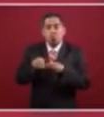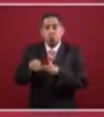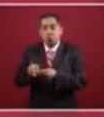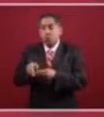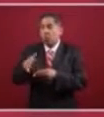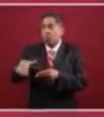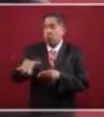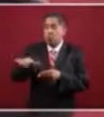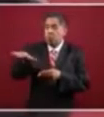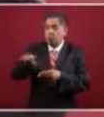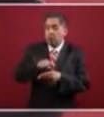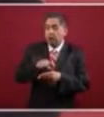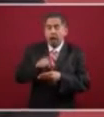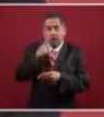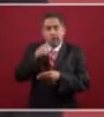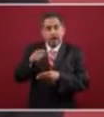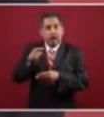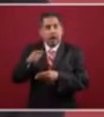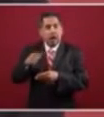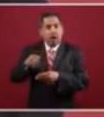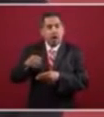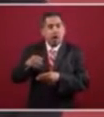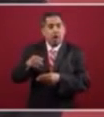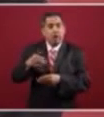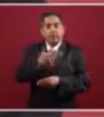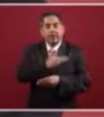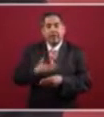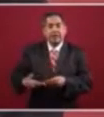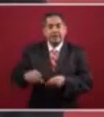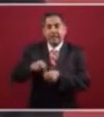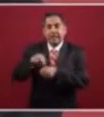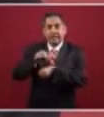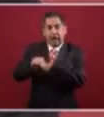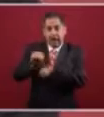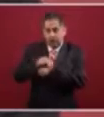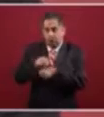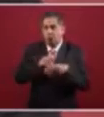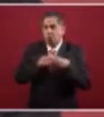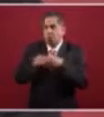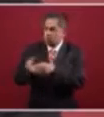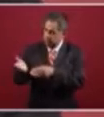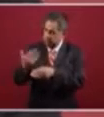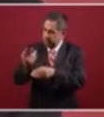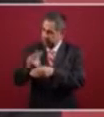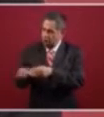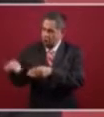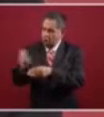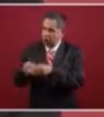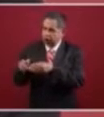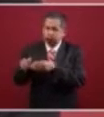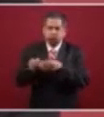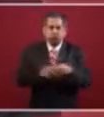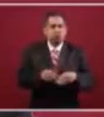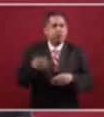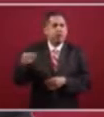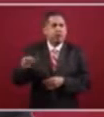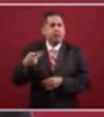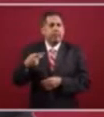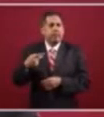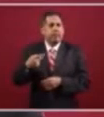presidente es entonces de nicaragua el ayer